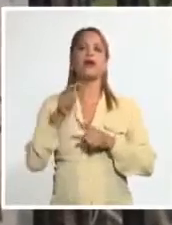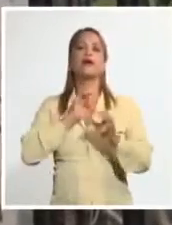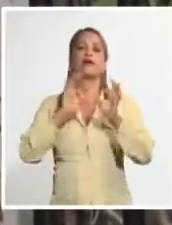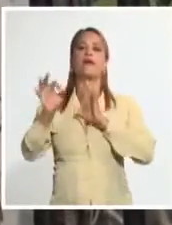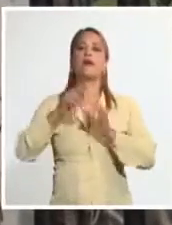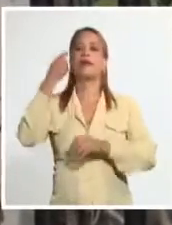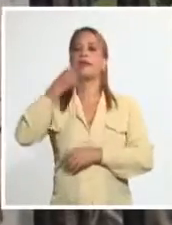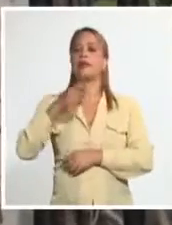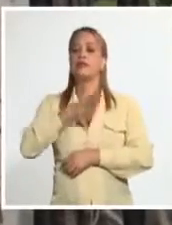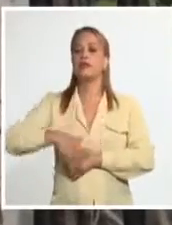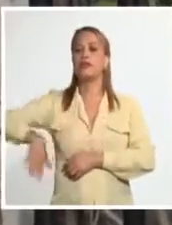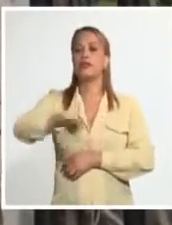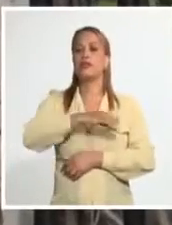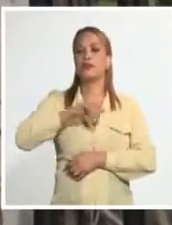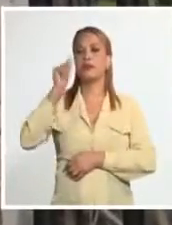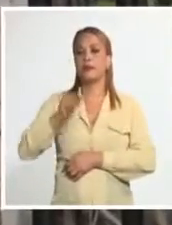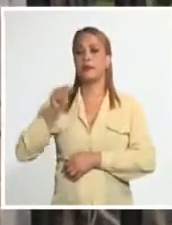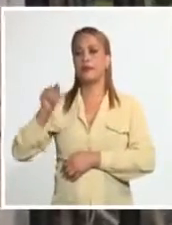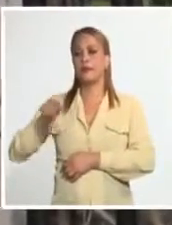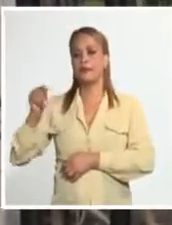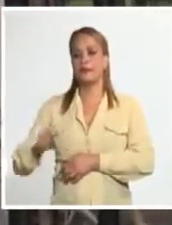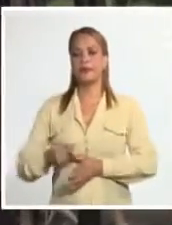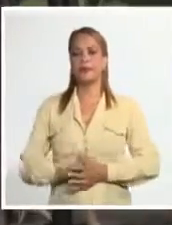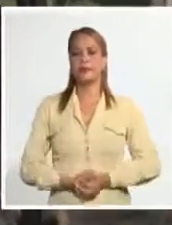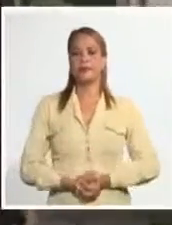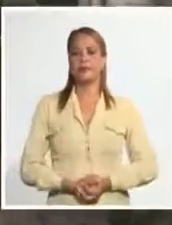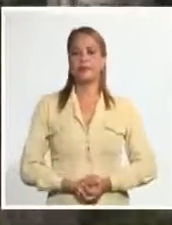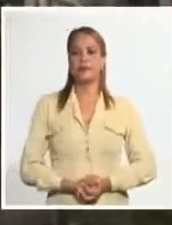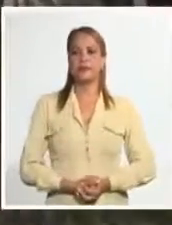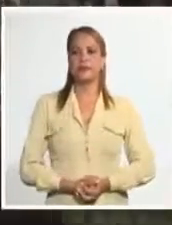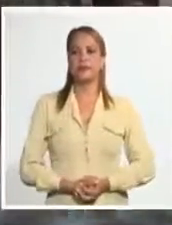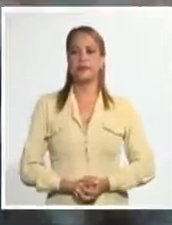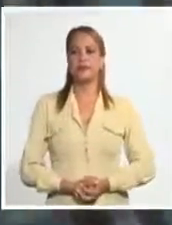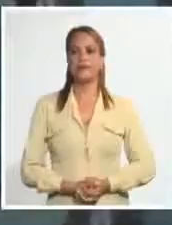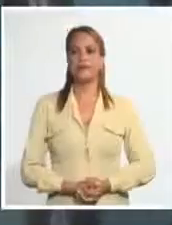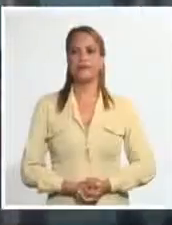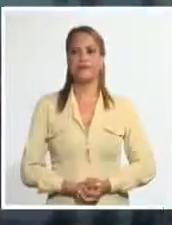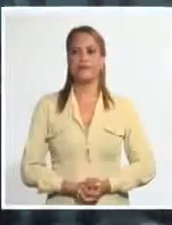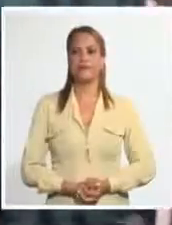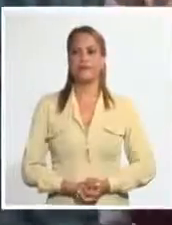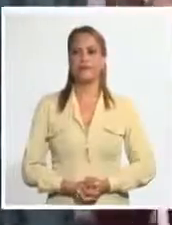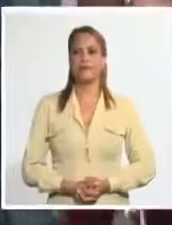los derechos de todos. Héctor Martínez, Sistema Informativo de la Televisión Cubana.